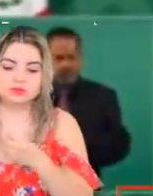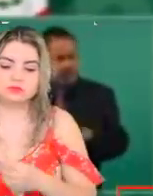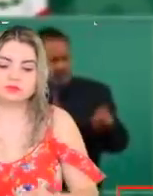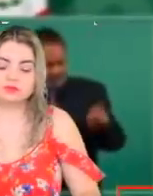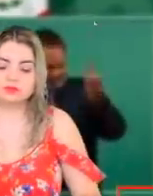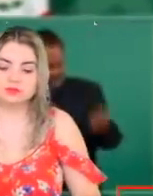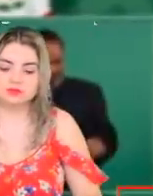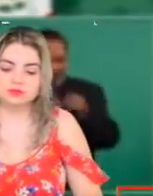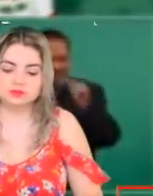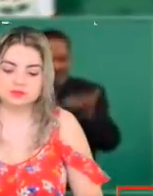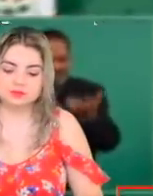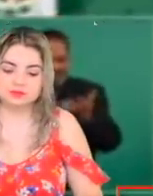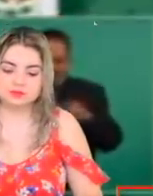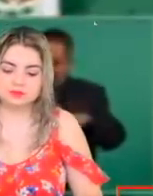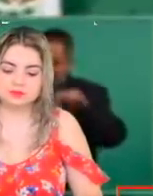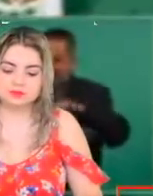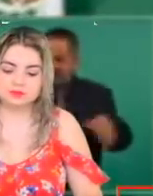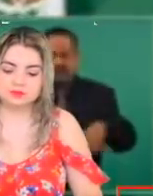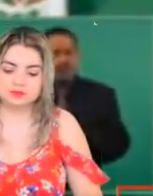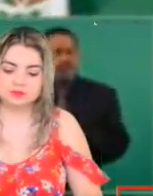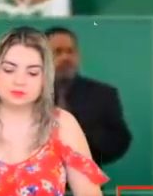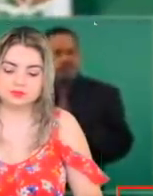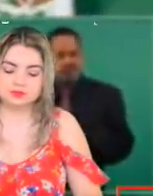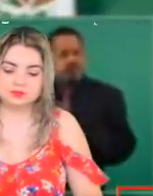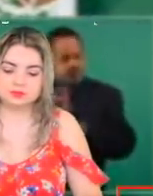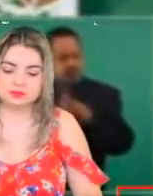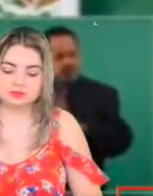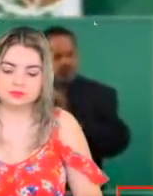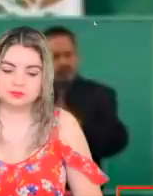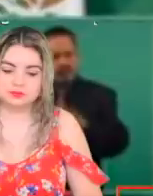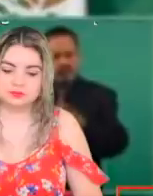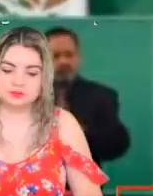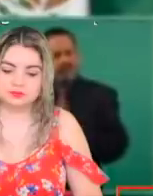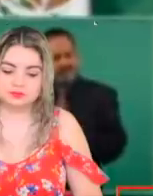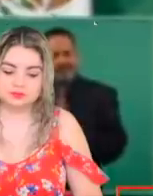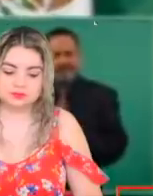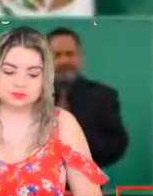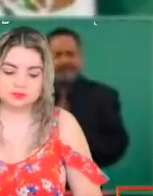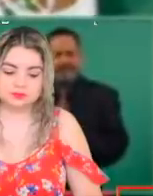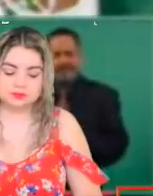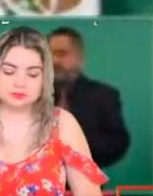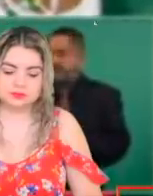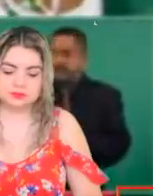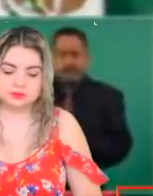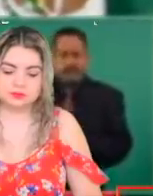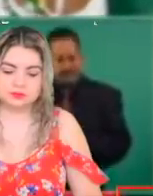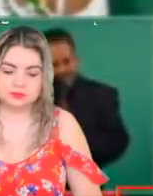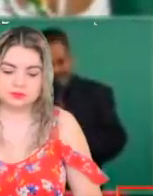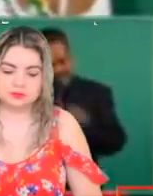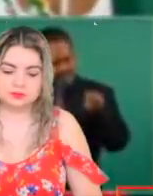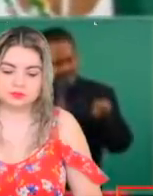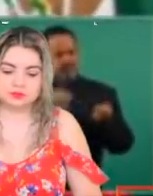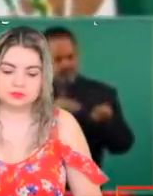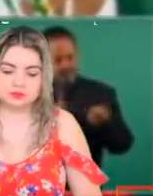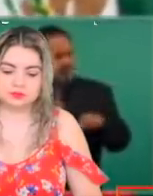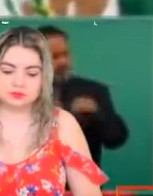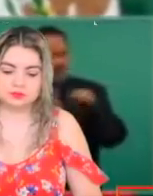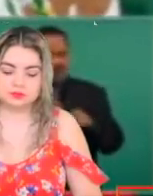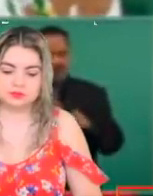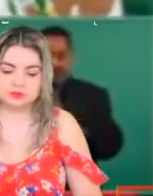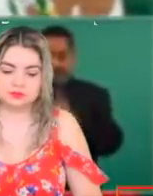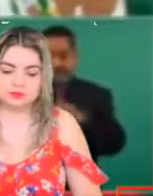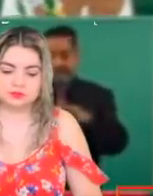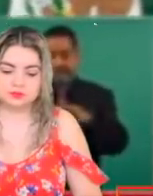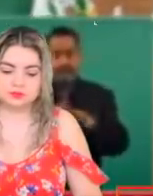la merecen. Entonces, el ciudadano tiene las riendas del poder en sus manos, y ahora